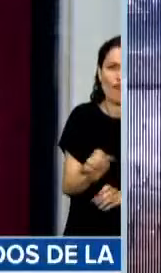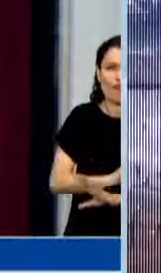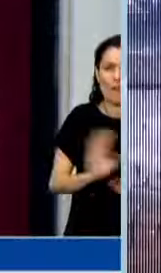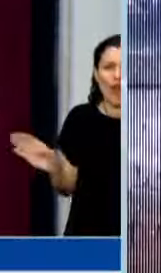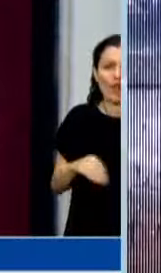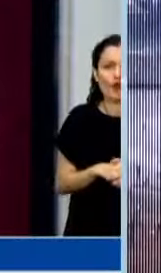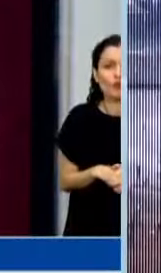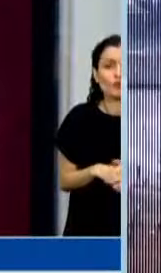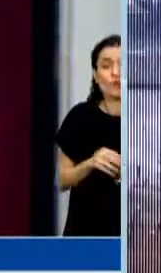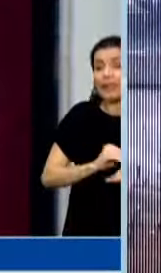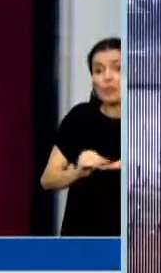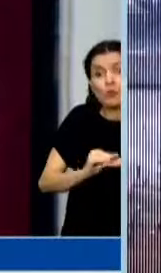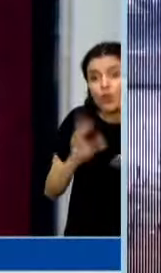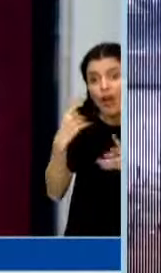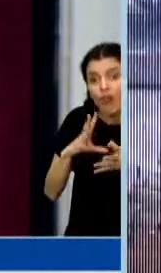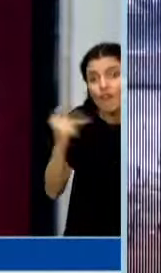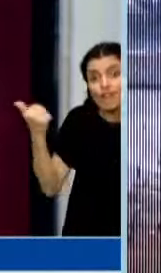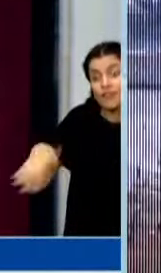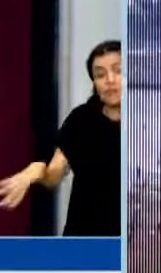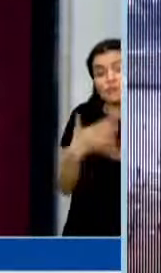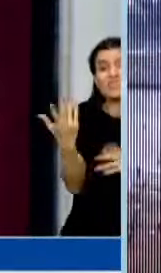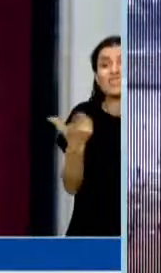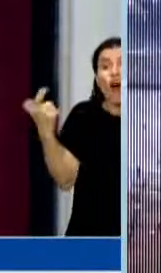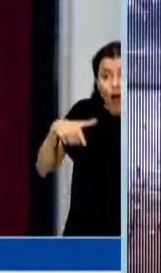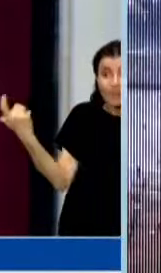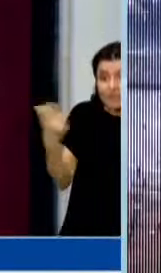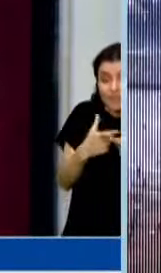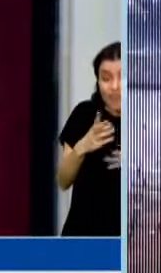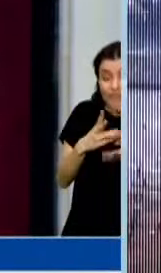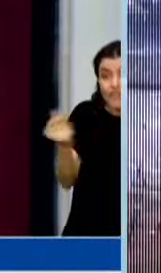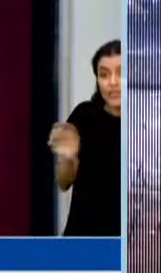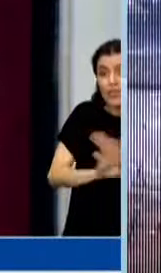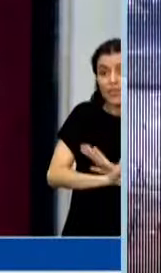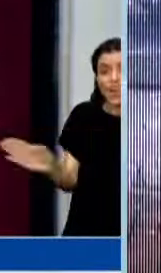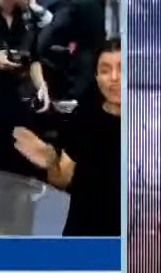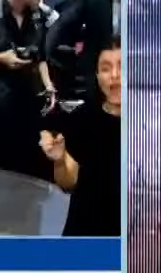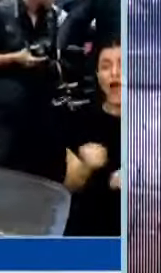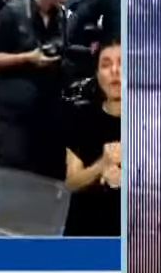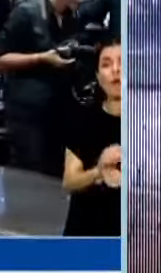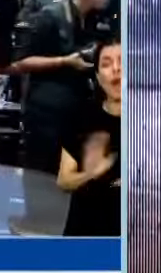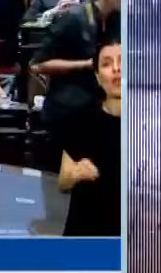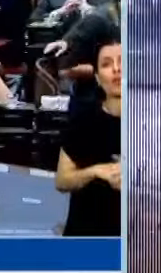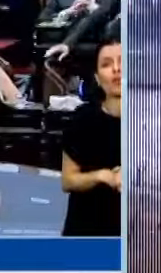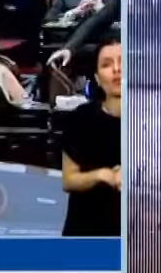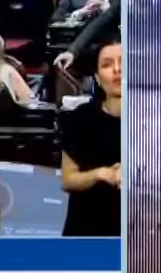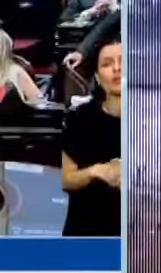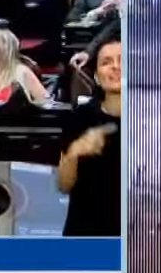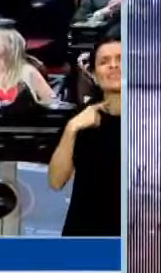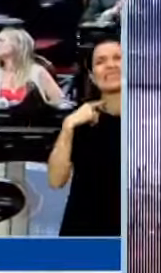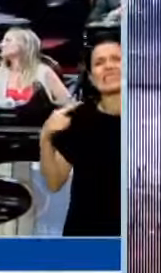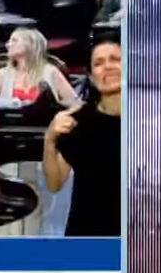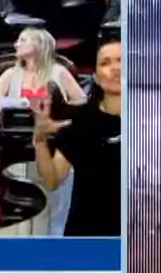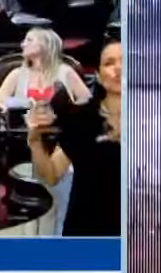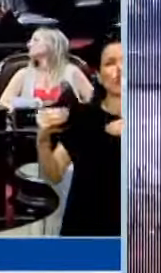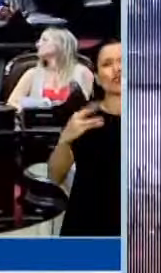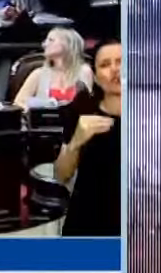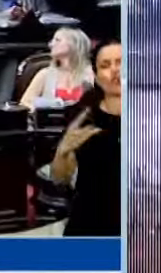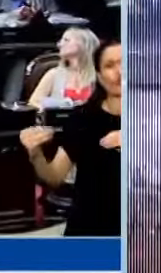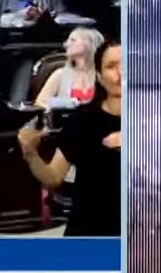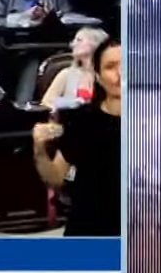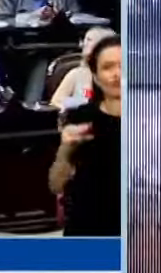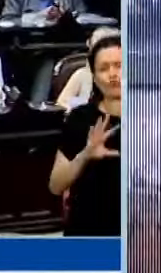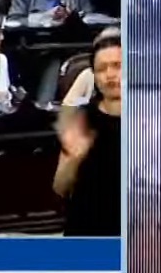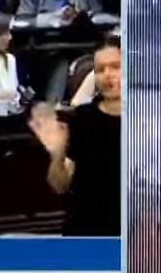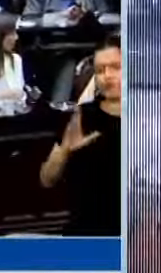central. La ley era un instrumento, y bueno, el DNU es otro instrumento. Habrá que ver cómo el gobierno logra...